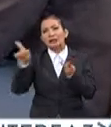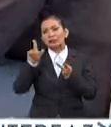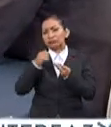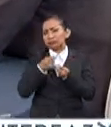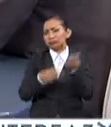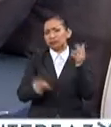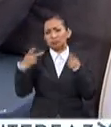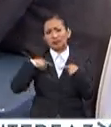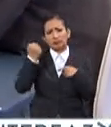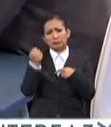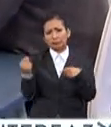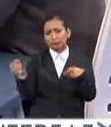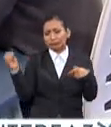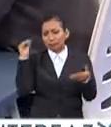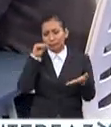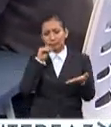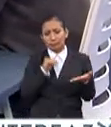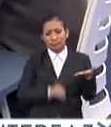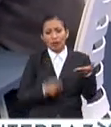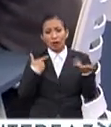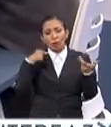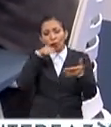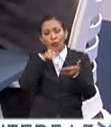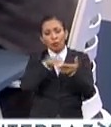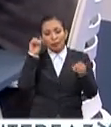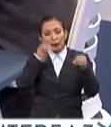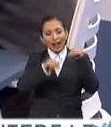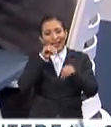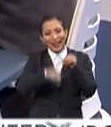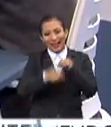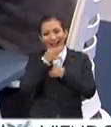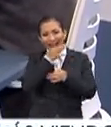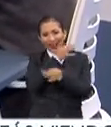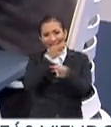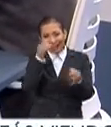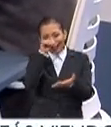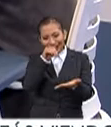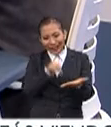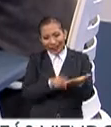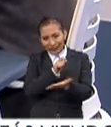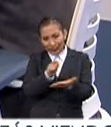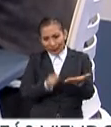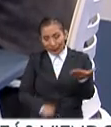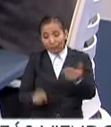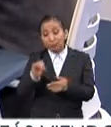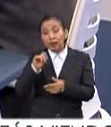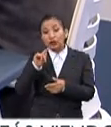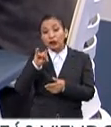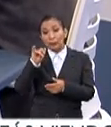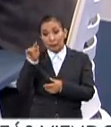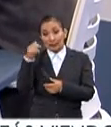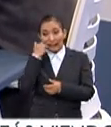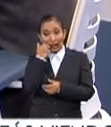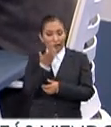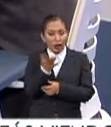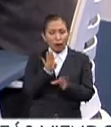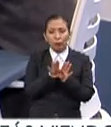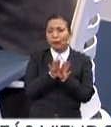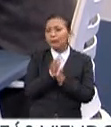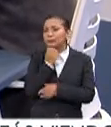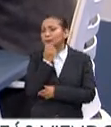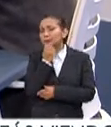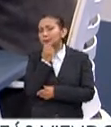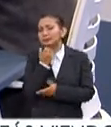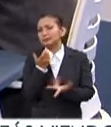O sea, era como un punto de encuentro muy interesante. Y si Octavio Paz quería hacer una especie